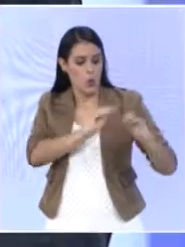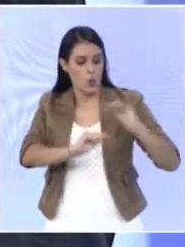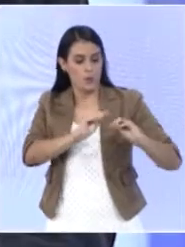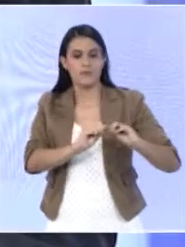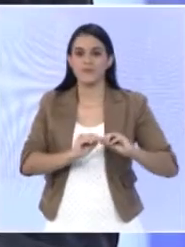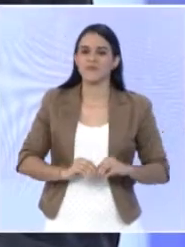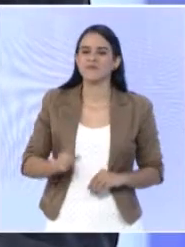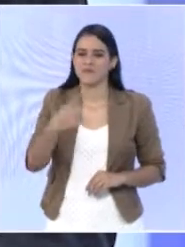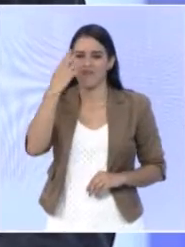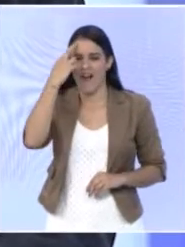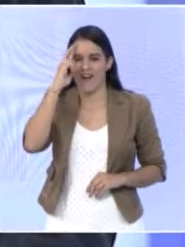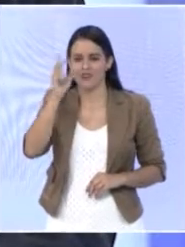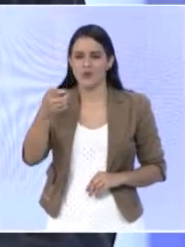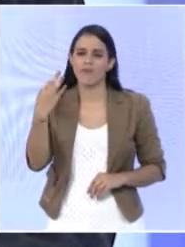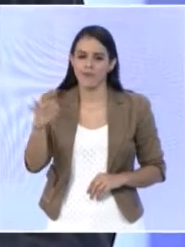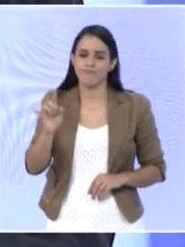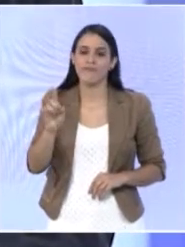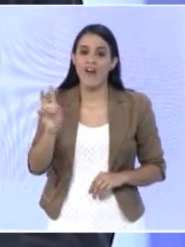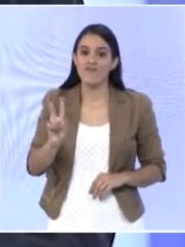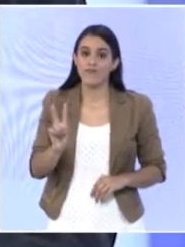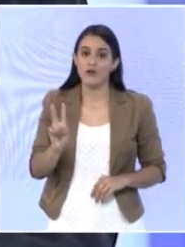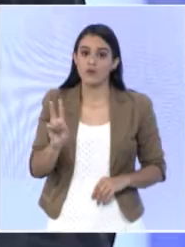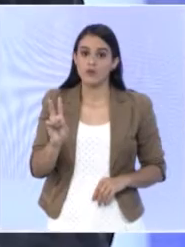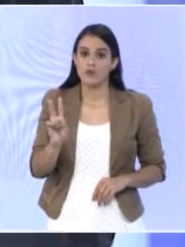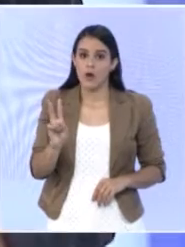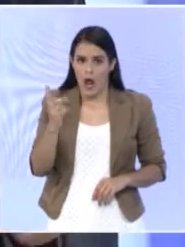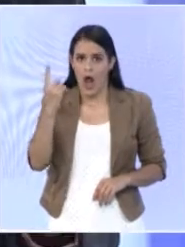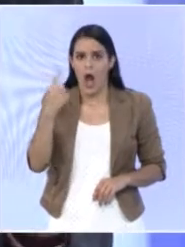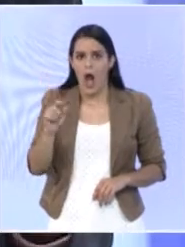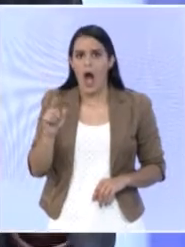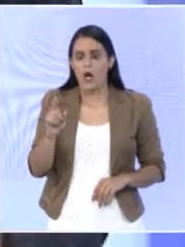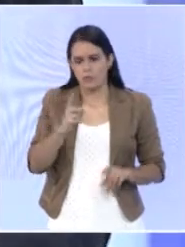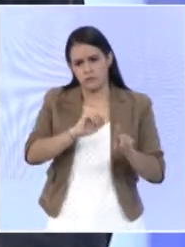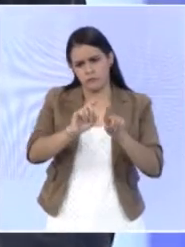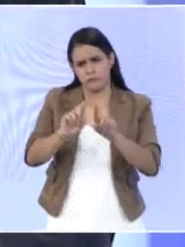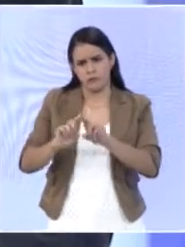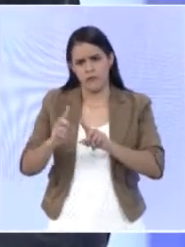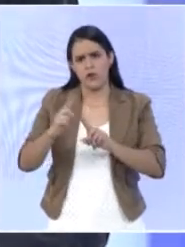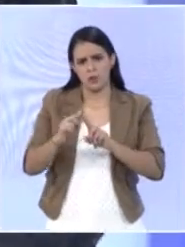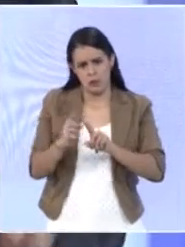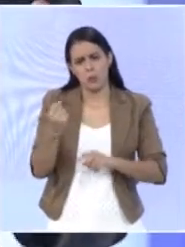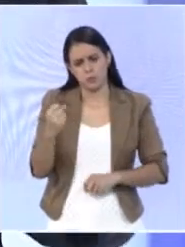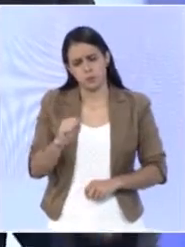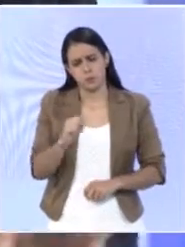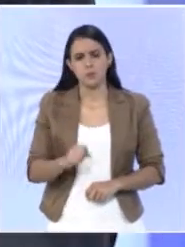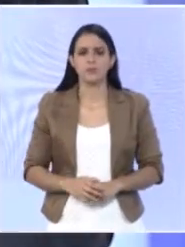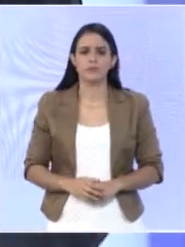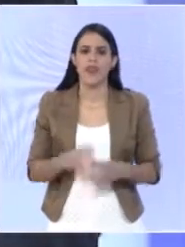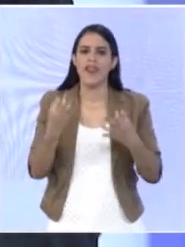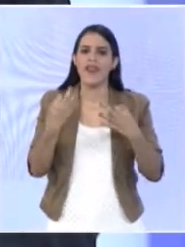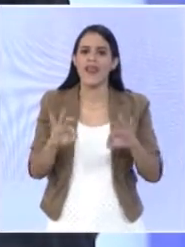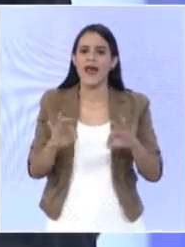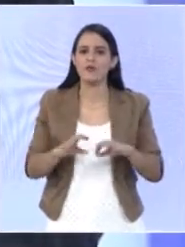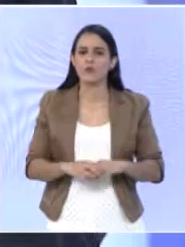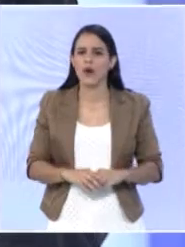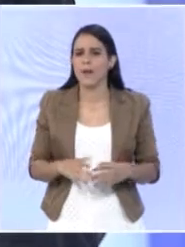si ciertamente en este momento en venezuela se cuenta con una batería de repelente interesante no tenemos de los naturales hasta